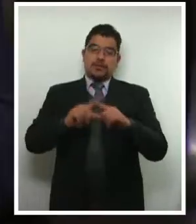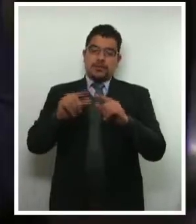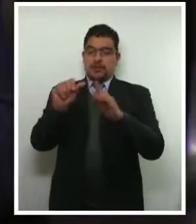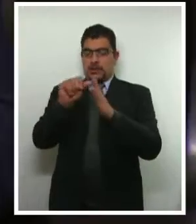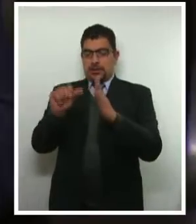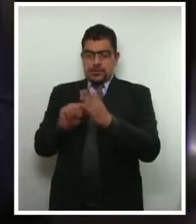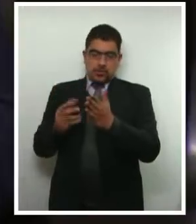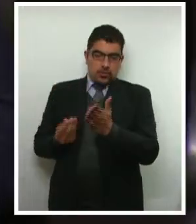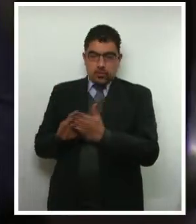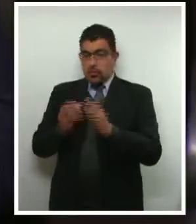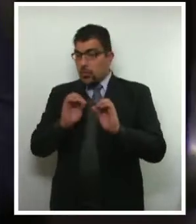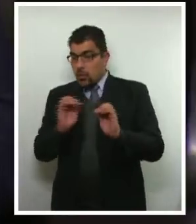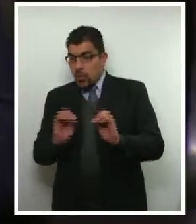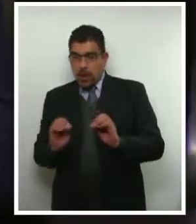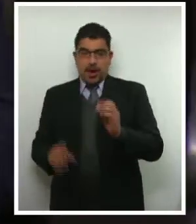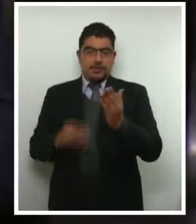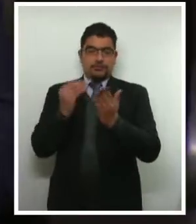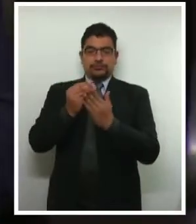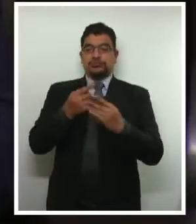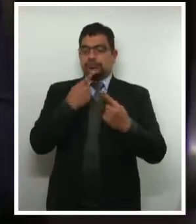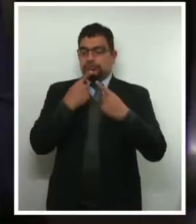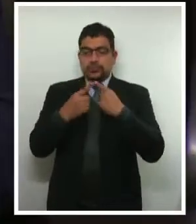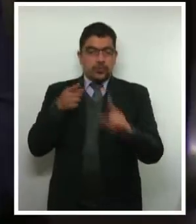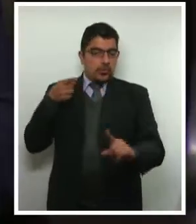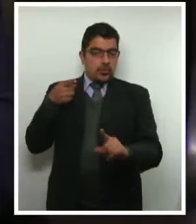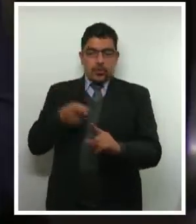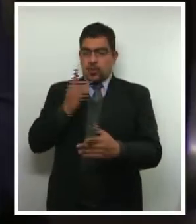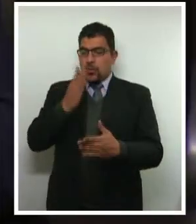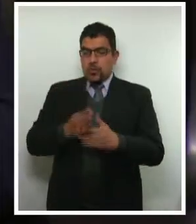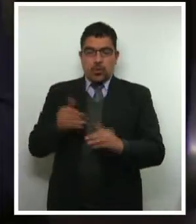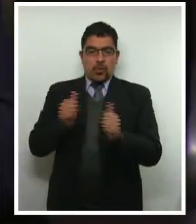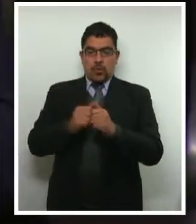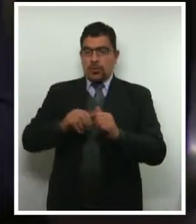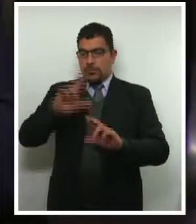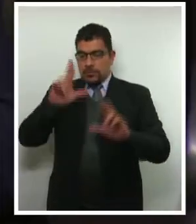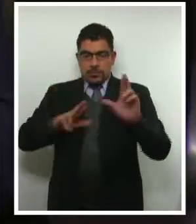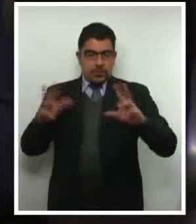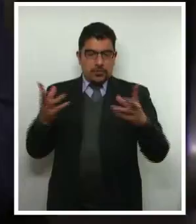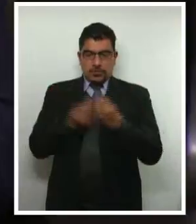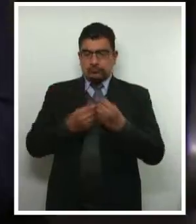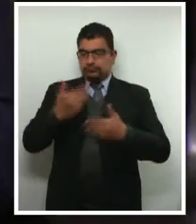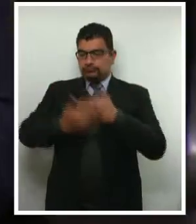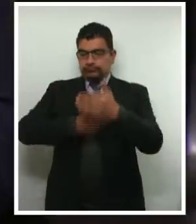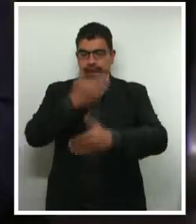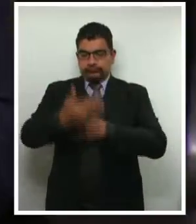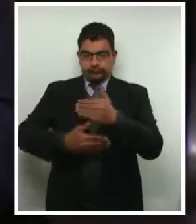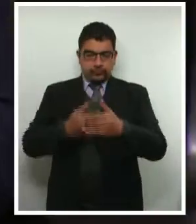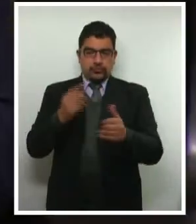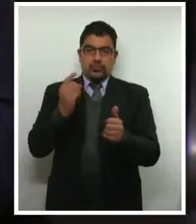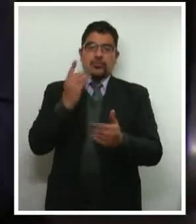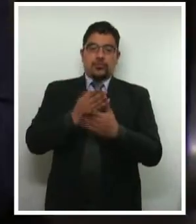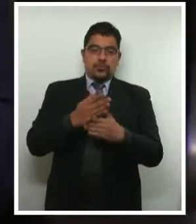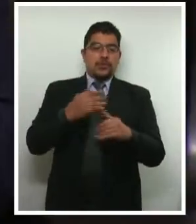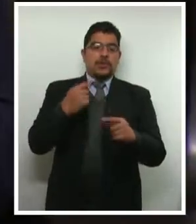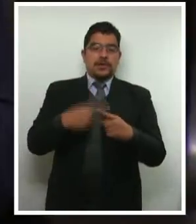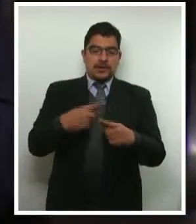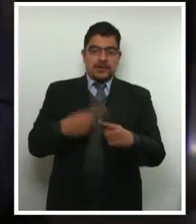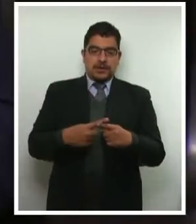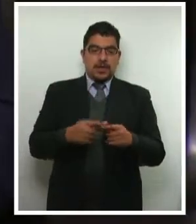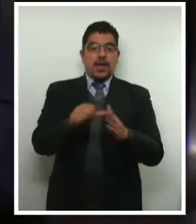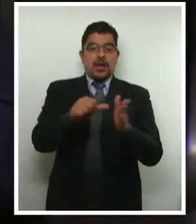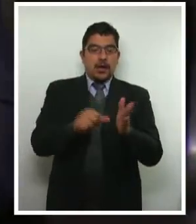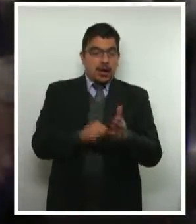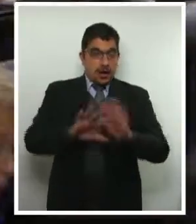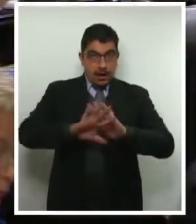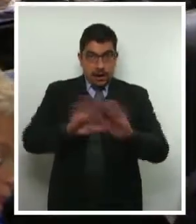no reservados y discutamos en economía procesal solamente los artículos